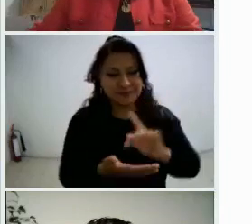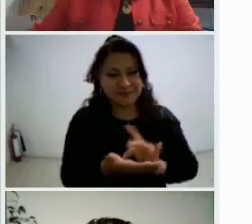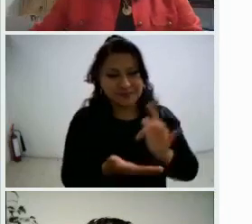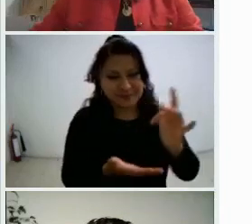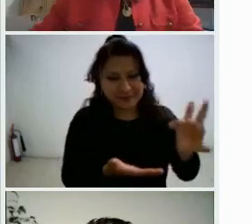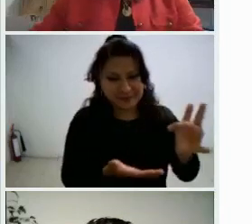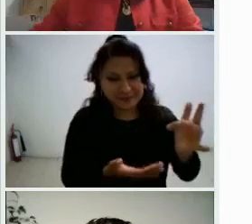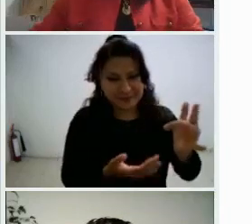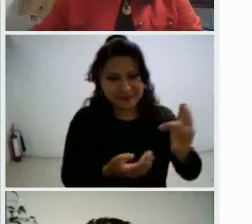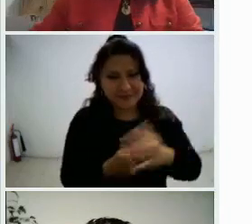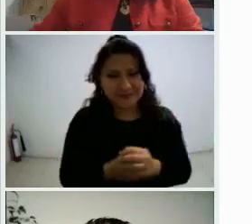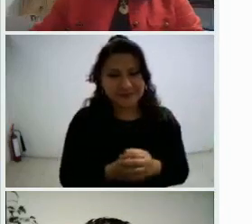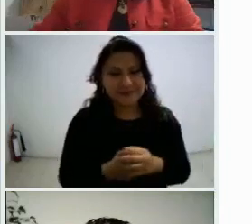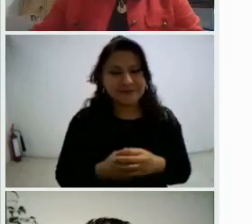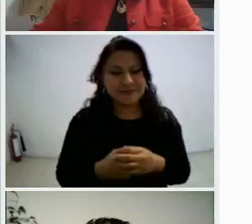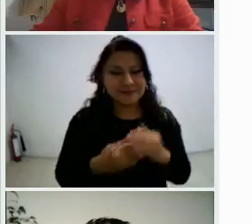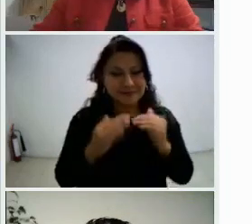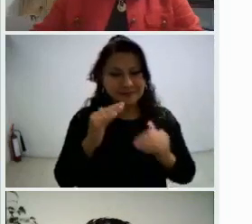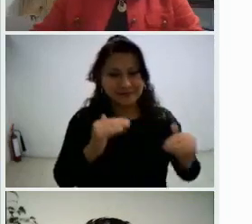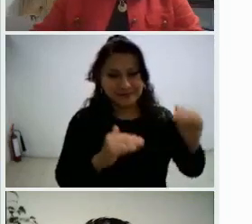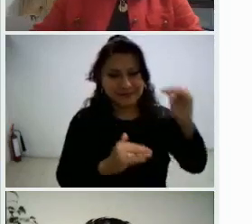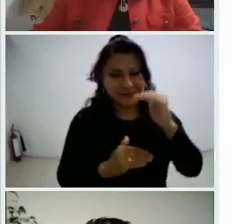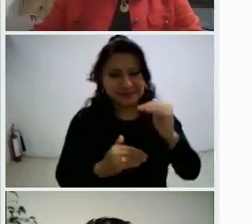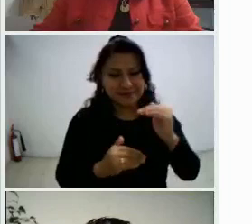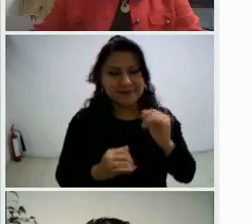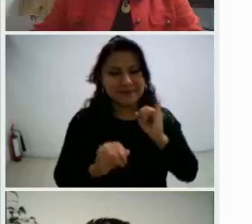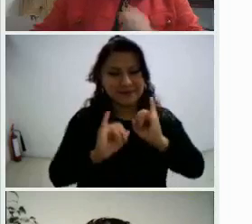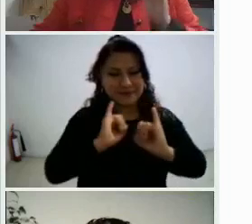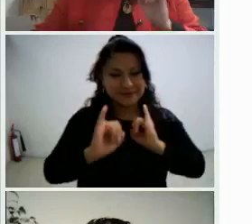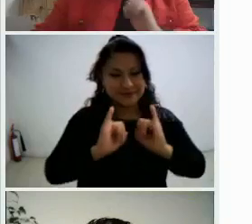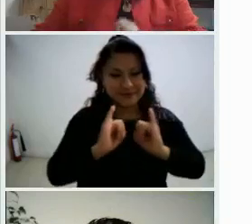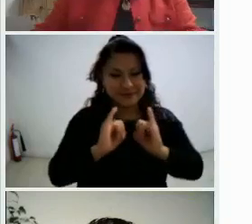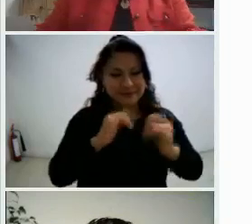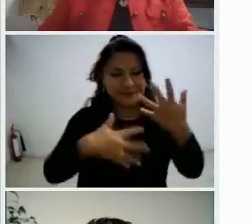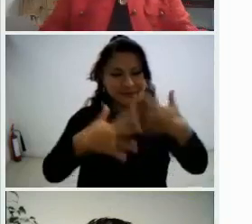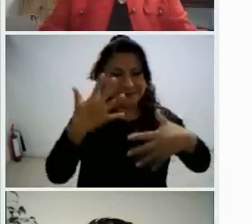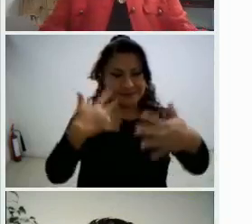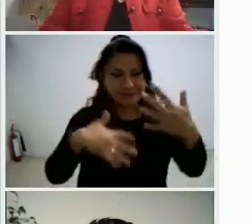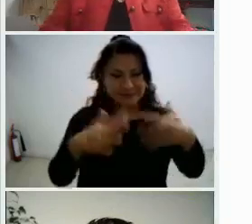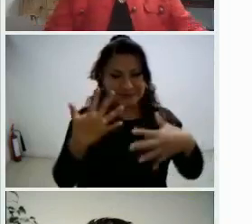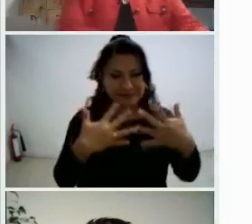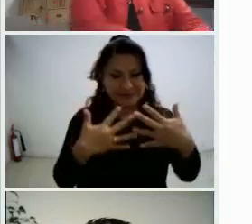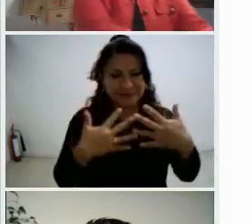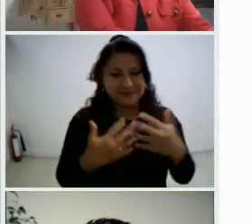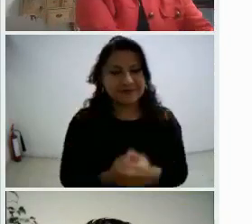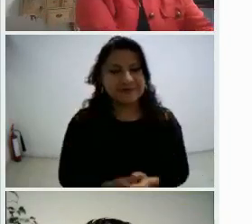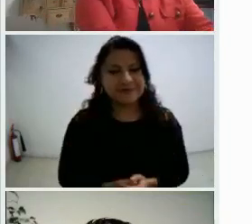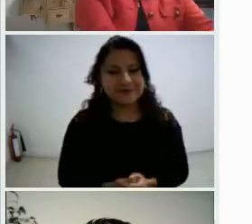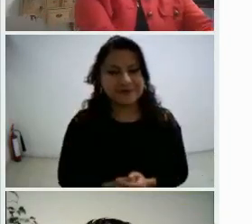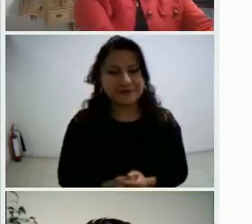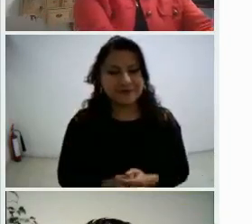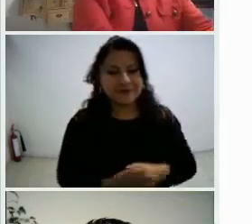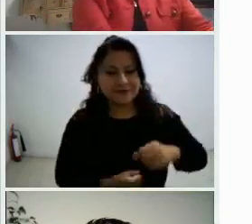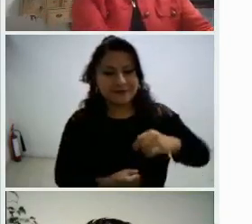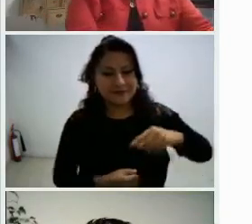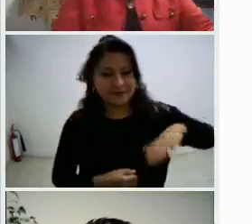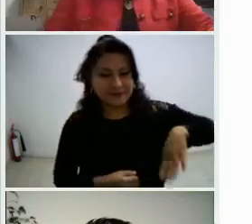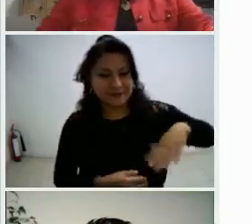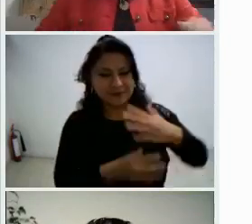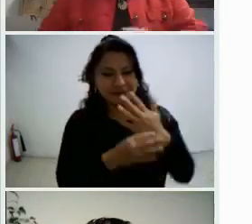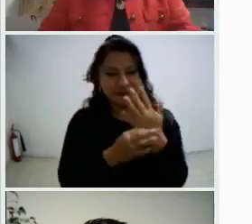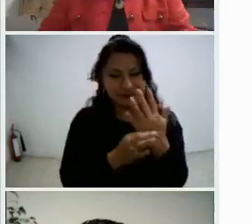así como a las personas intérpretes en lengua de señas mexicana. Y como bien usted decía, el celebrar